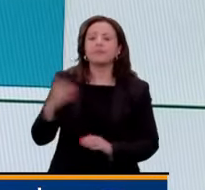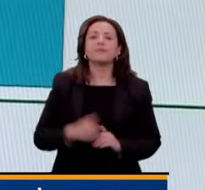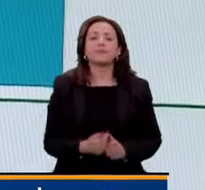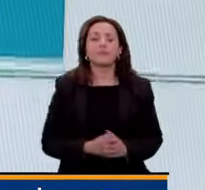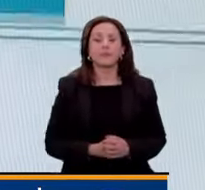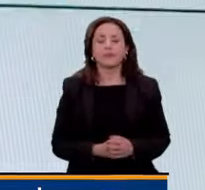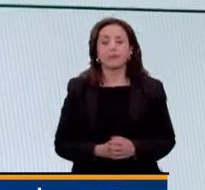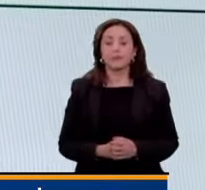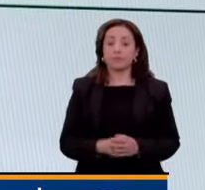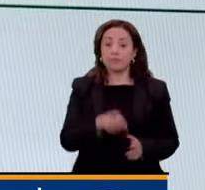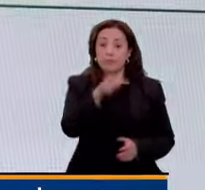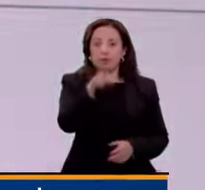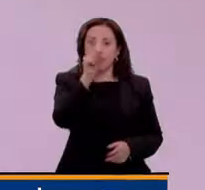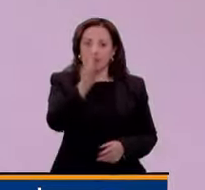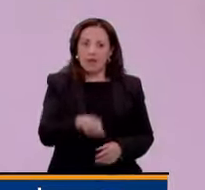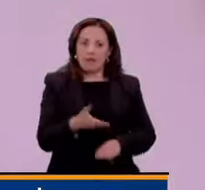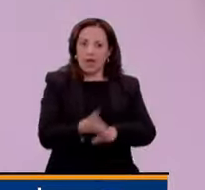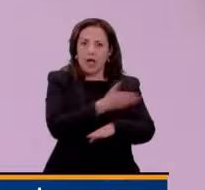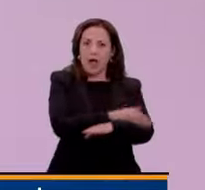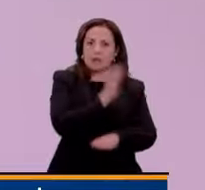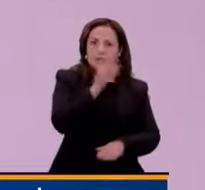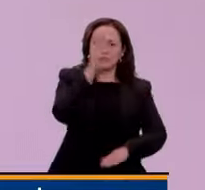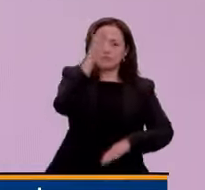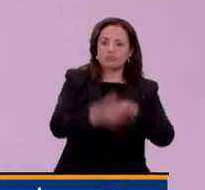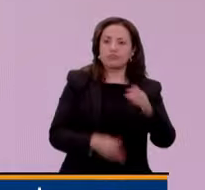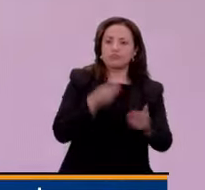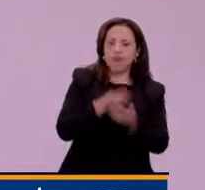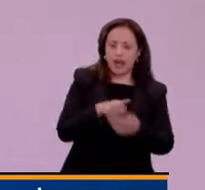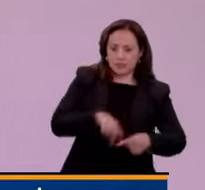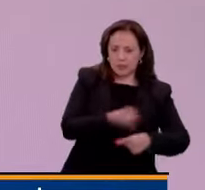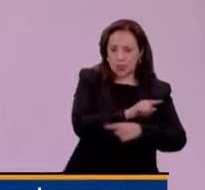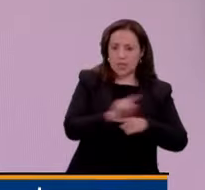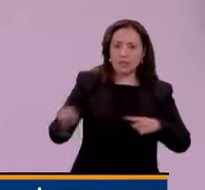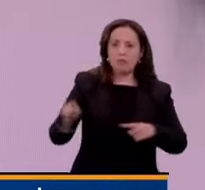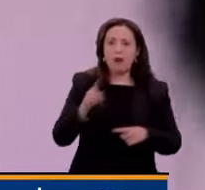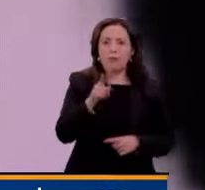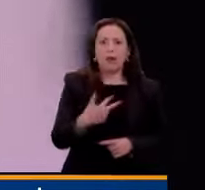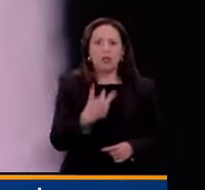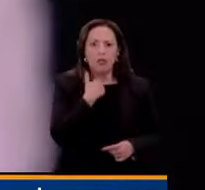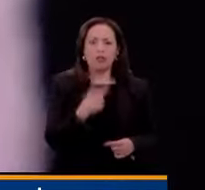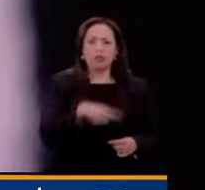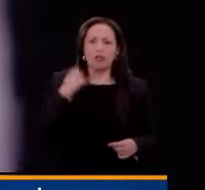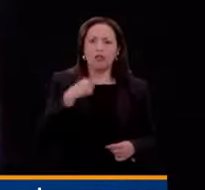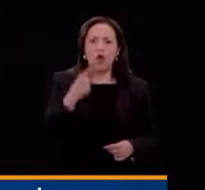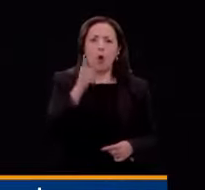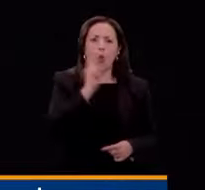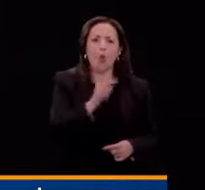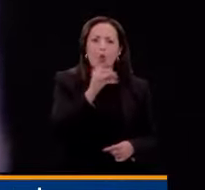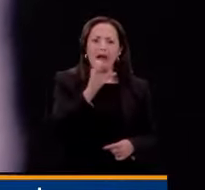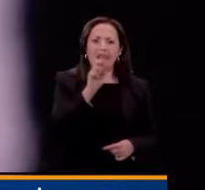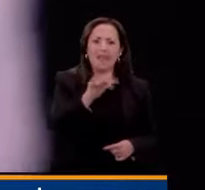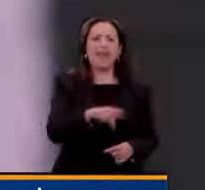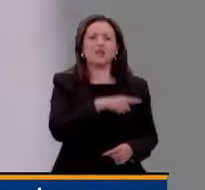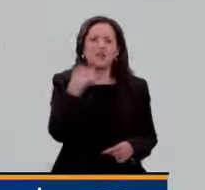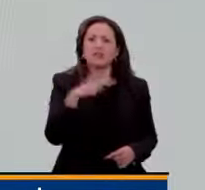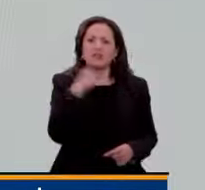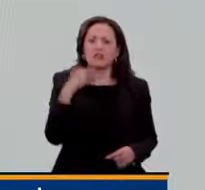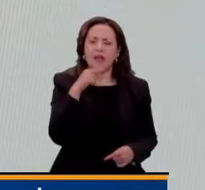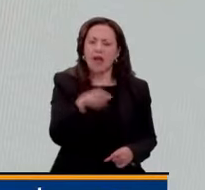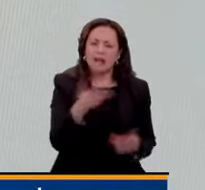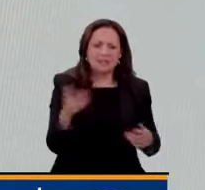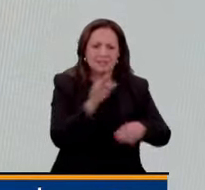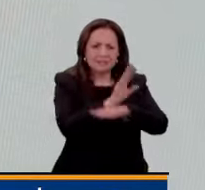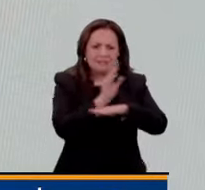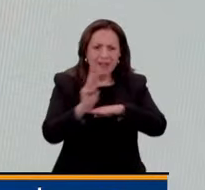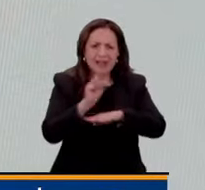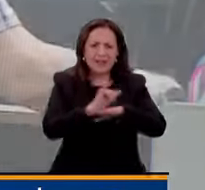Si usted tenía que presentar la declaración de renta esta semana, pero no pudo realizar el proceso por las fallas en la plataforma de la DIAN, podrá acudir este fin